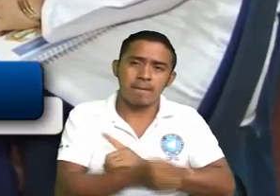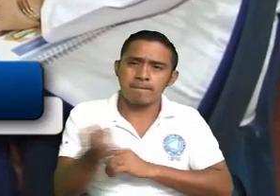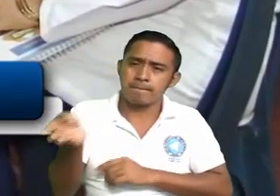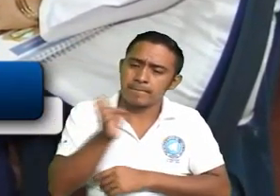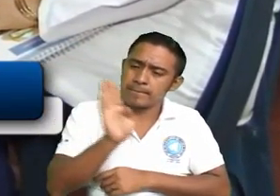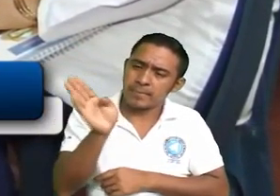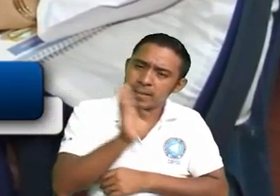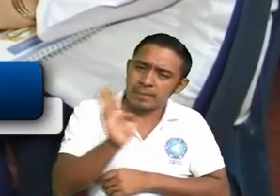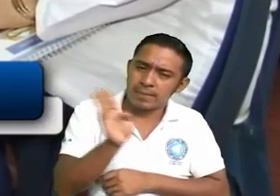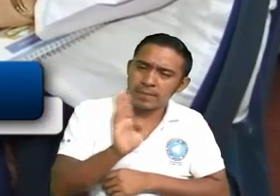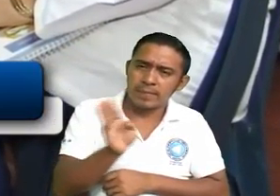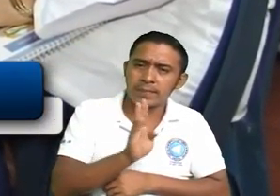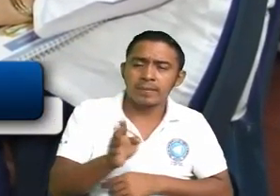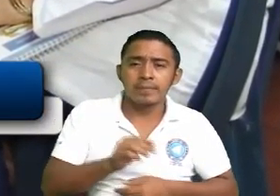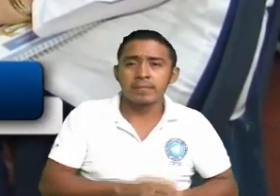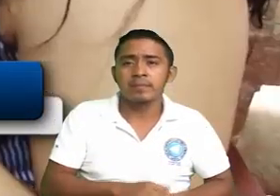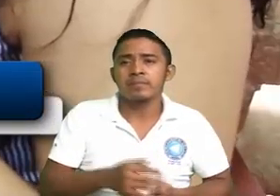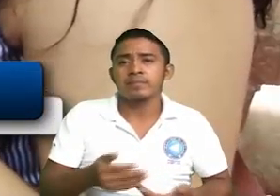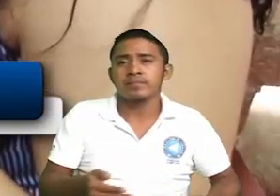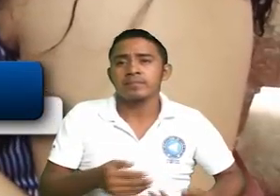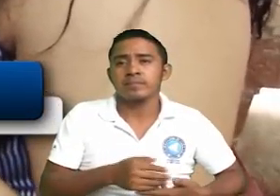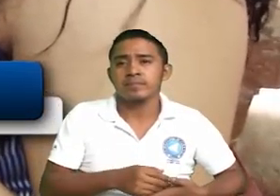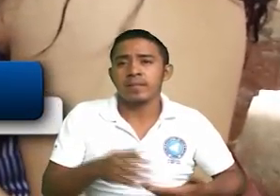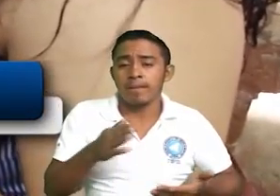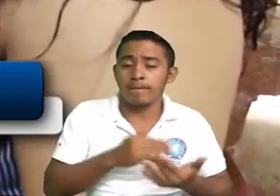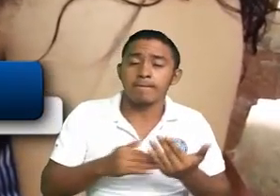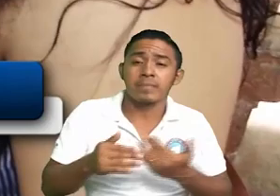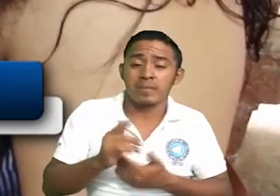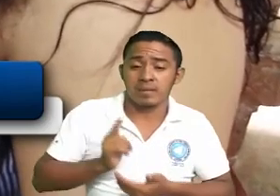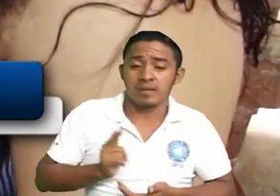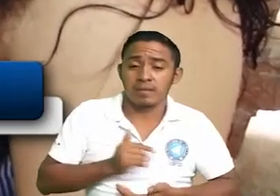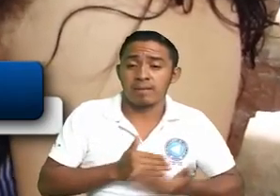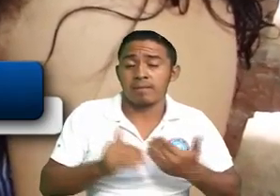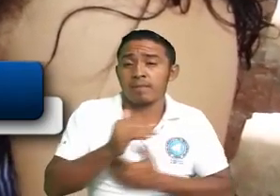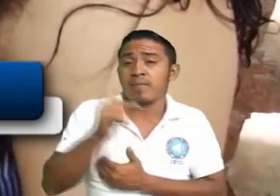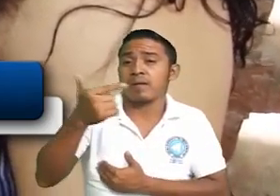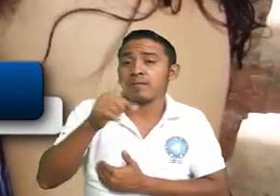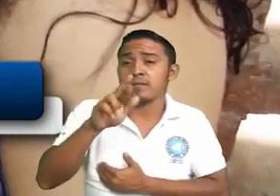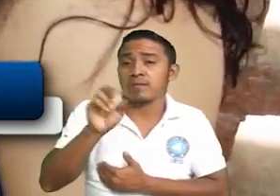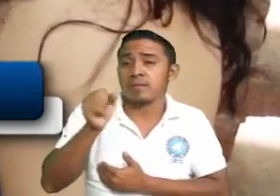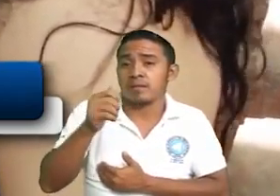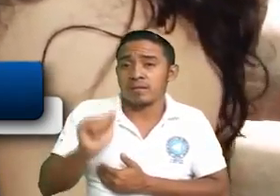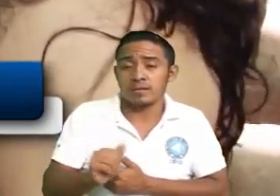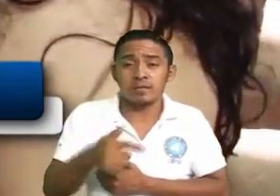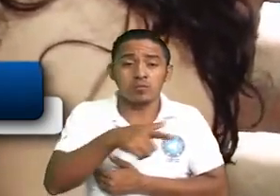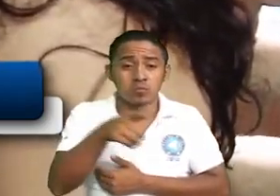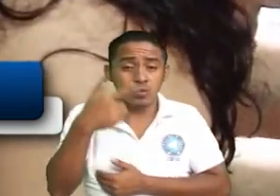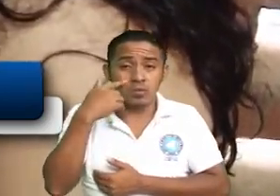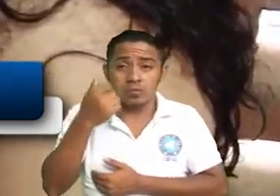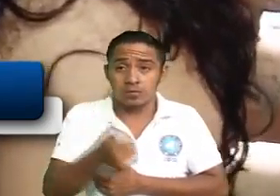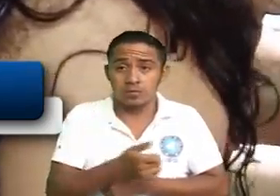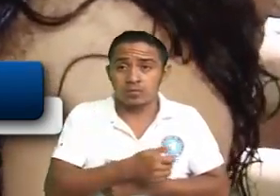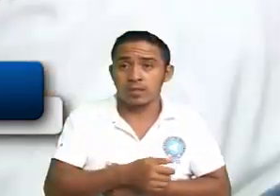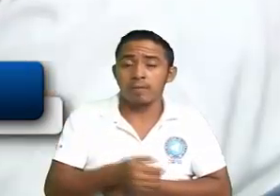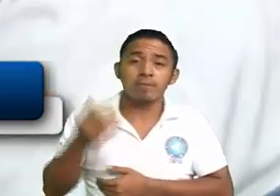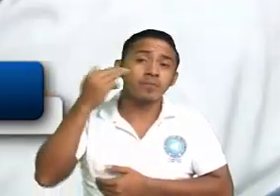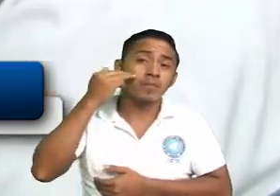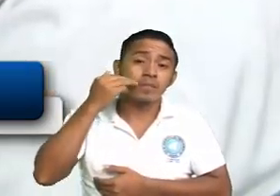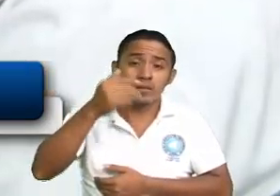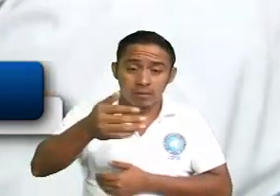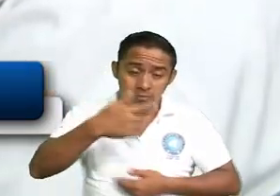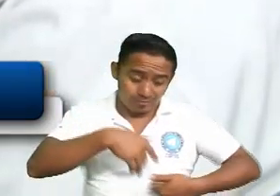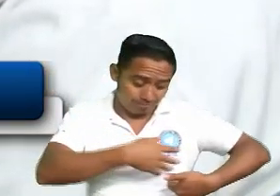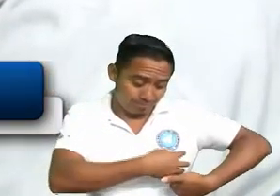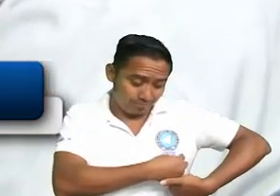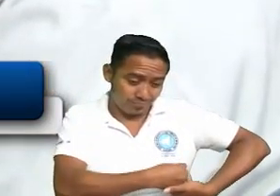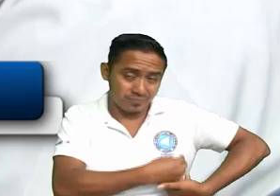blancuzco, al inicio de la lactancia. Después de que ya ha dado por lo menos unos 10 minutos lactancia con